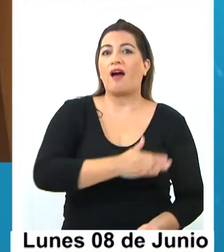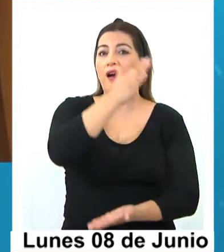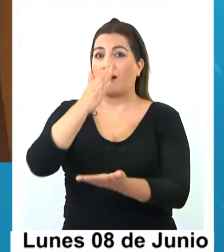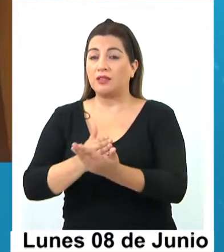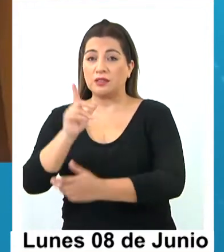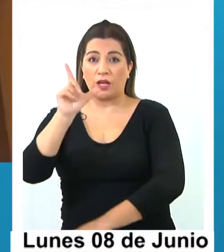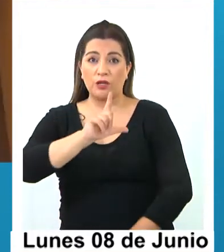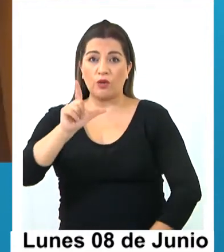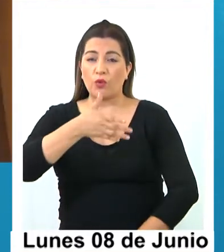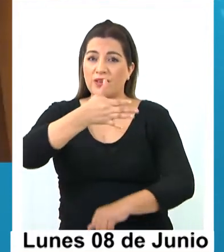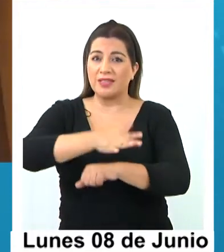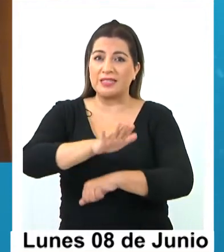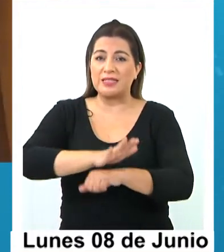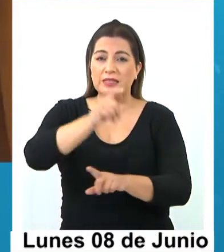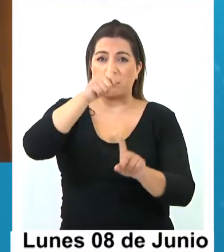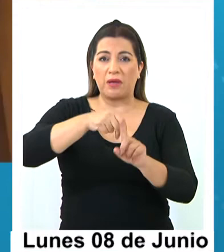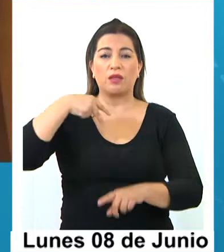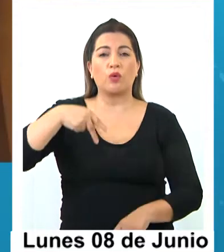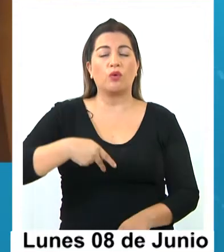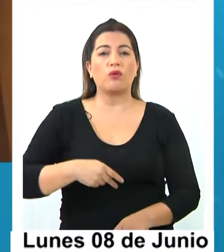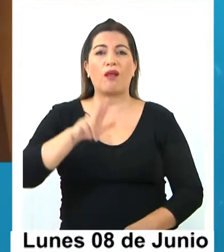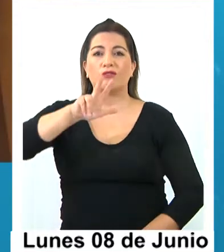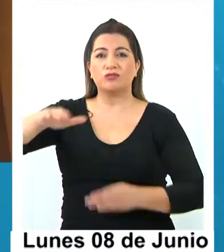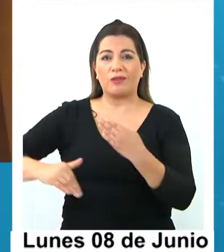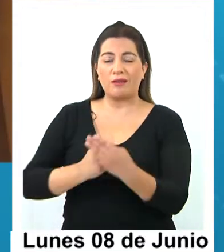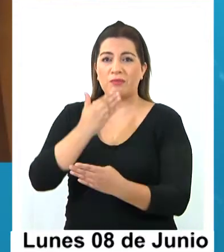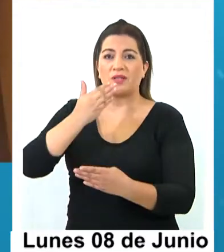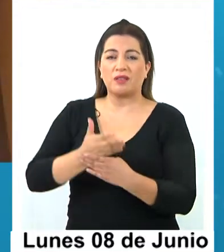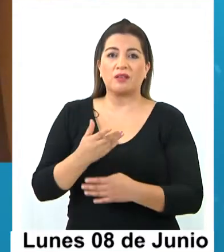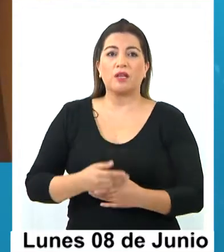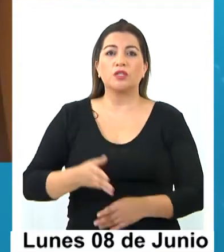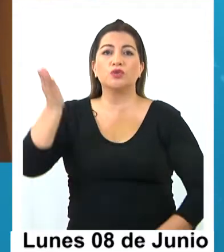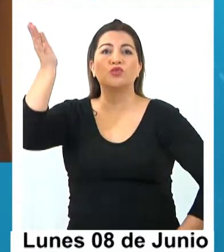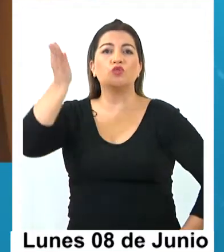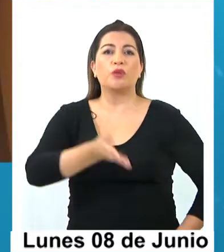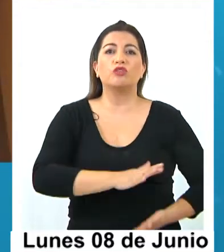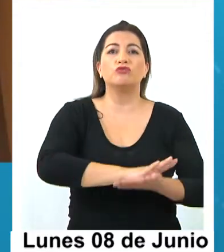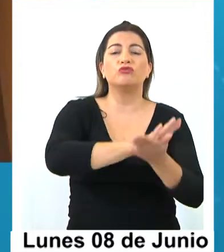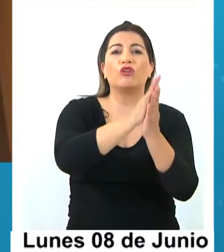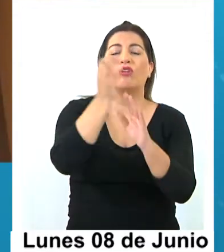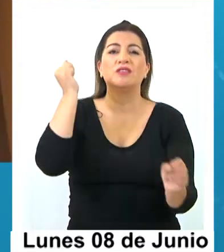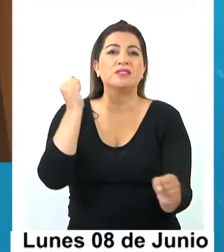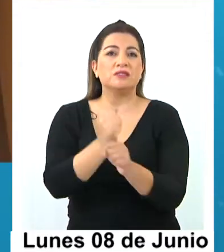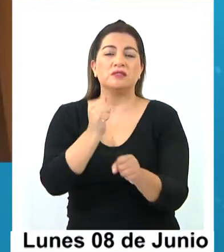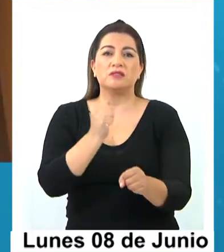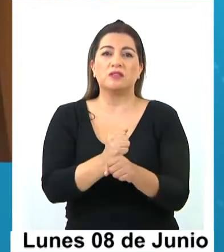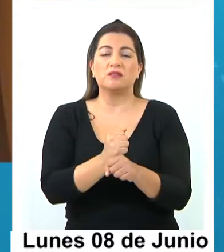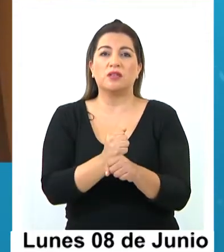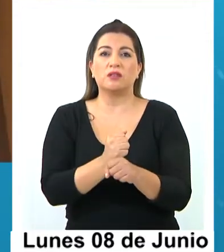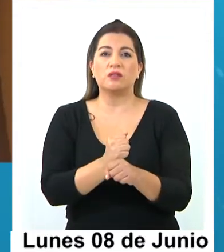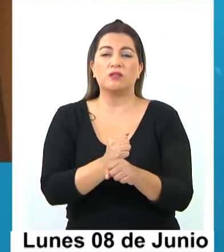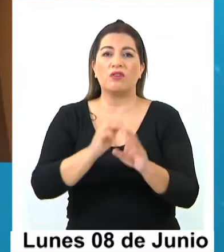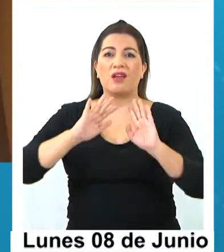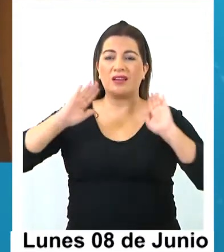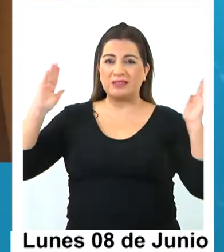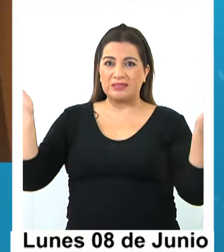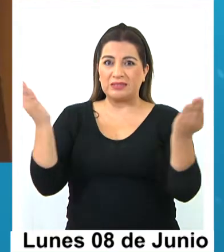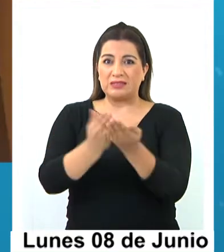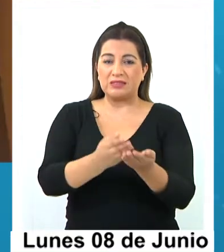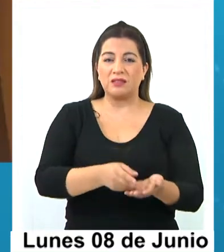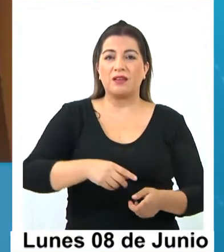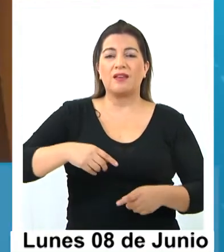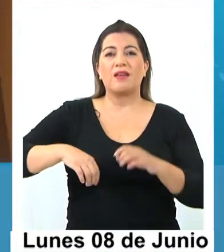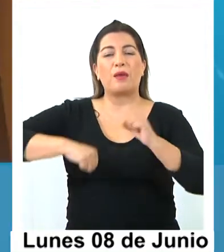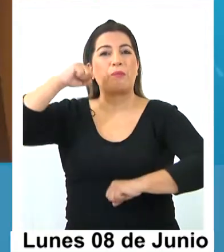el lunes 15 de junio a las 8 de la mañana, vamos a suspender todas las operaciones, tanto en recinto amurallado,